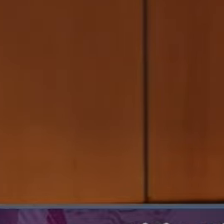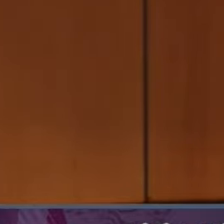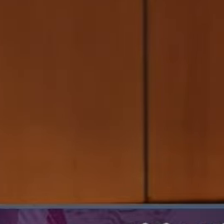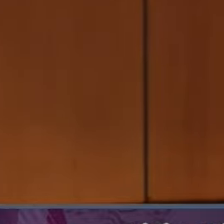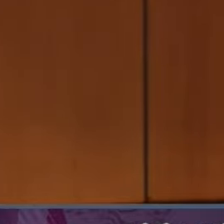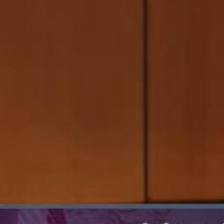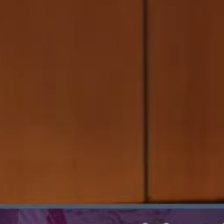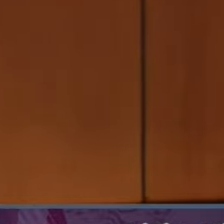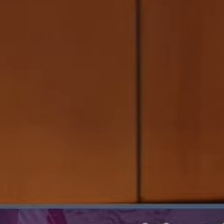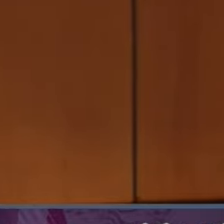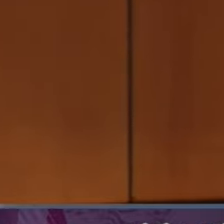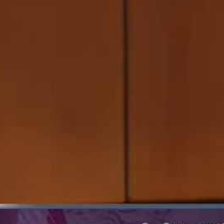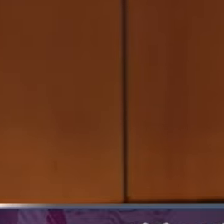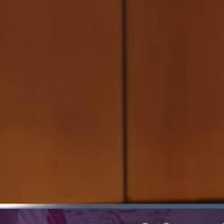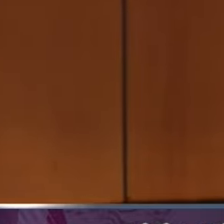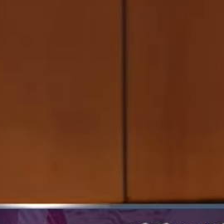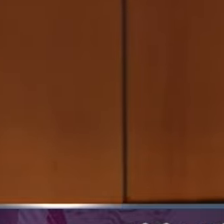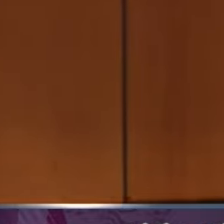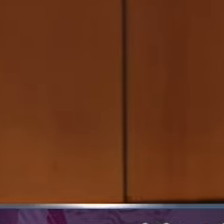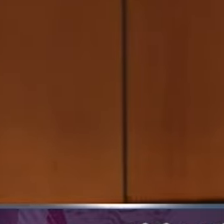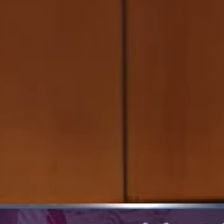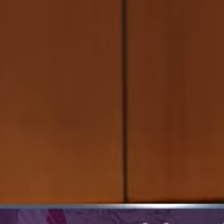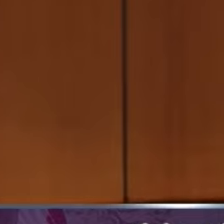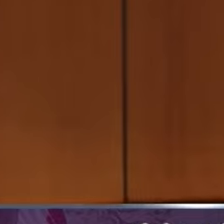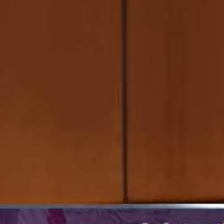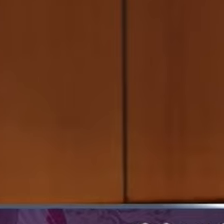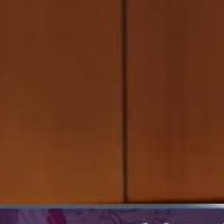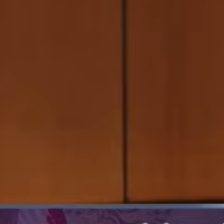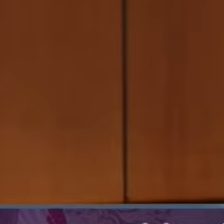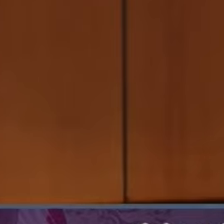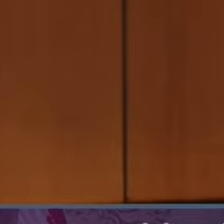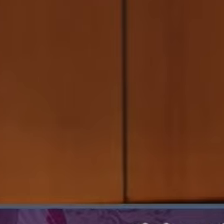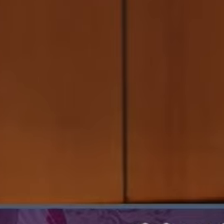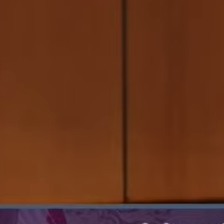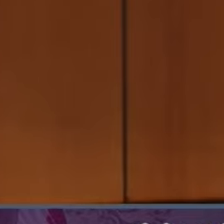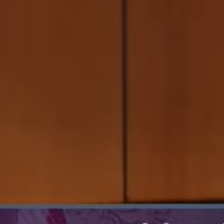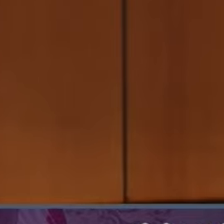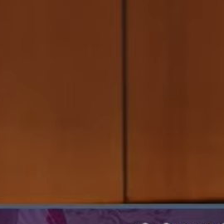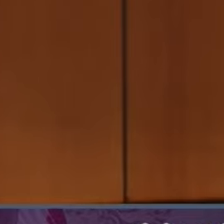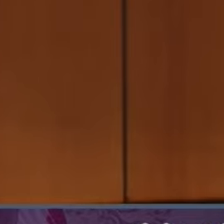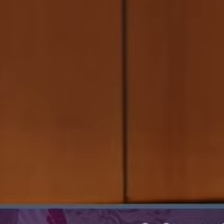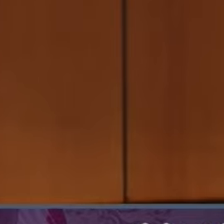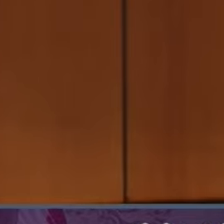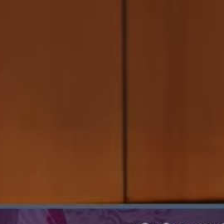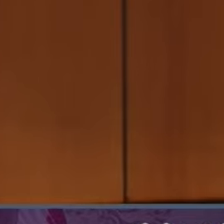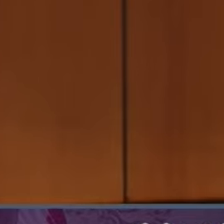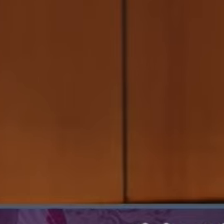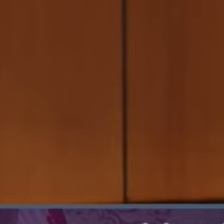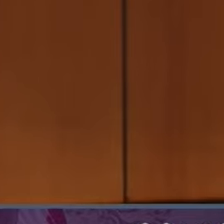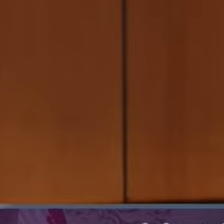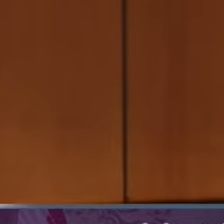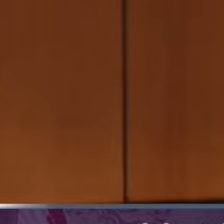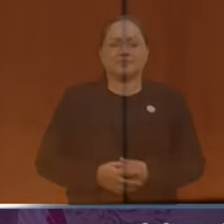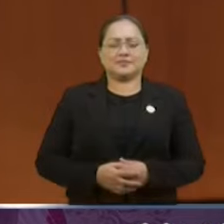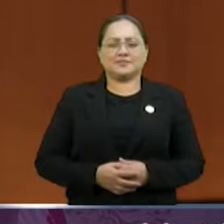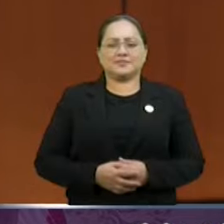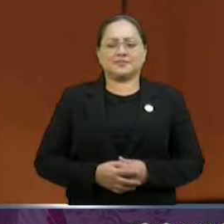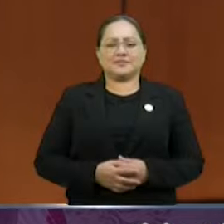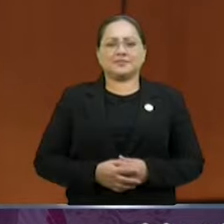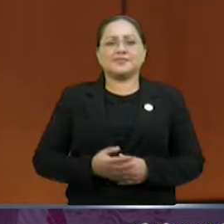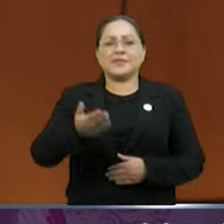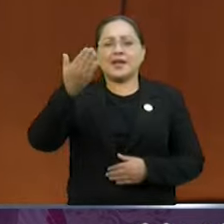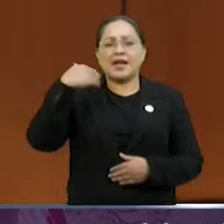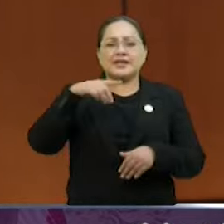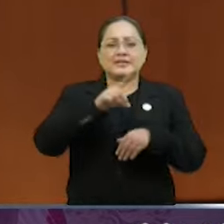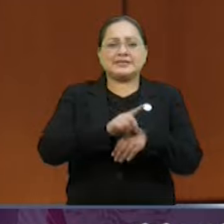primera comisión que se realizó para aprobar el dictamen que se somete a consideración de todas y todos